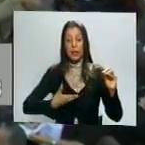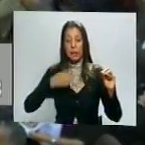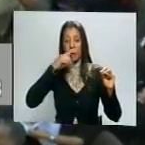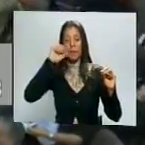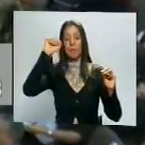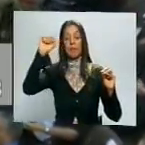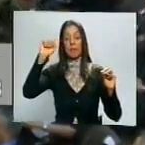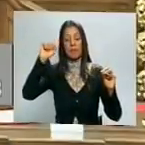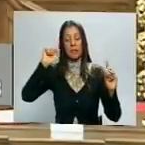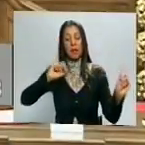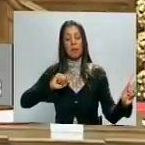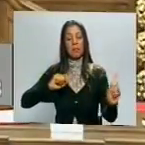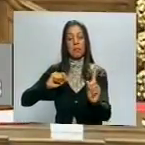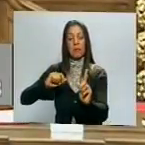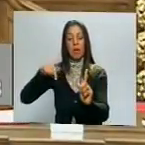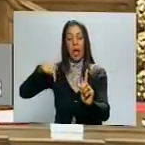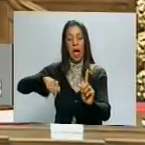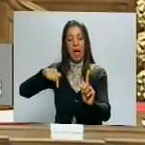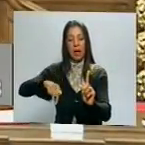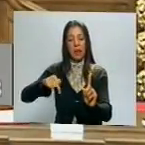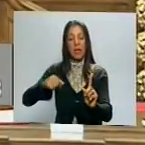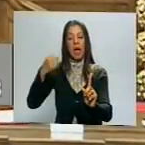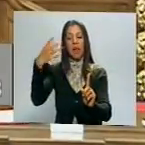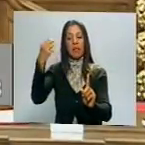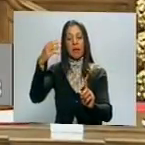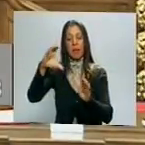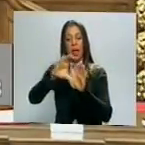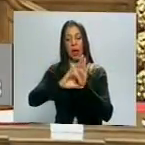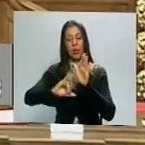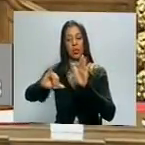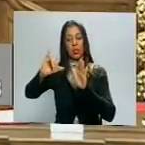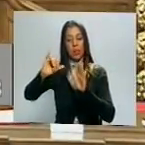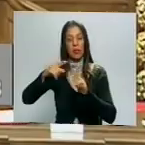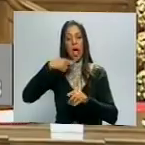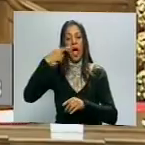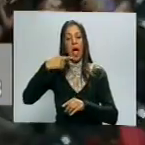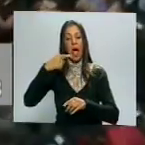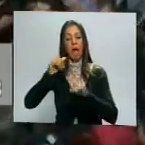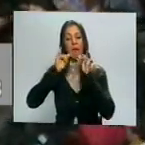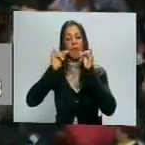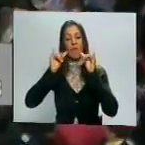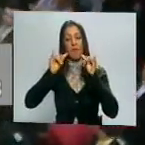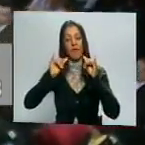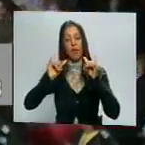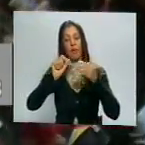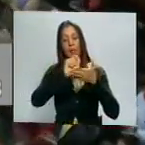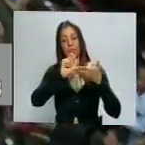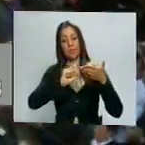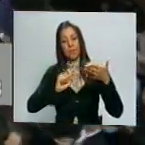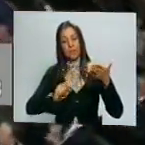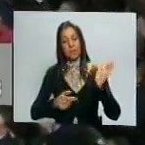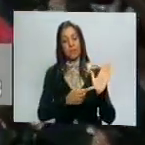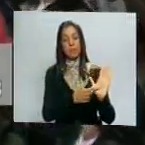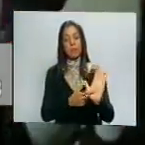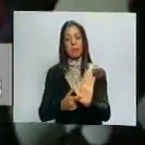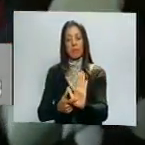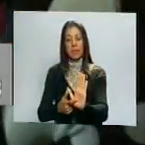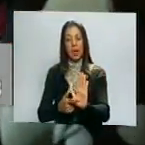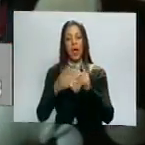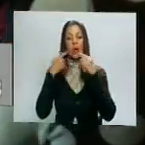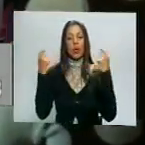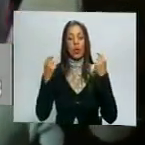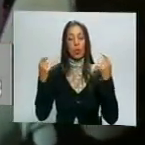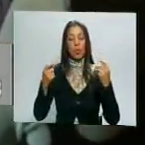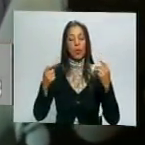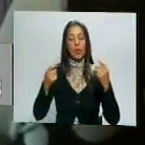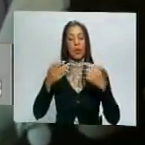Maduro para que desde esta Asamblea Nacional Constituyente rinda su memoria y cuenta a la nación dentro de